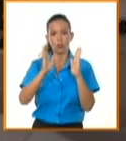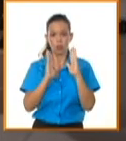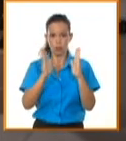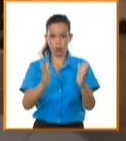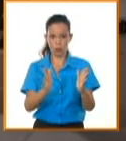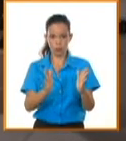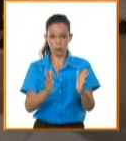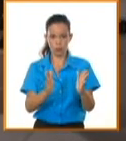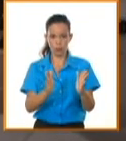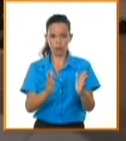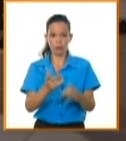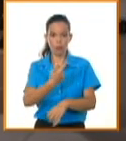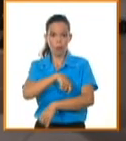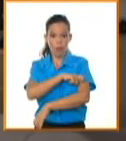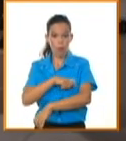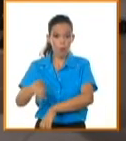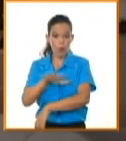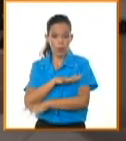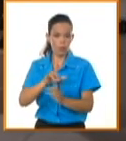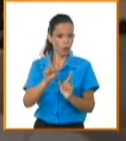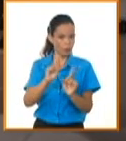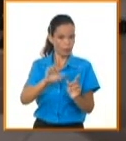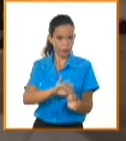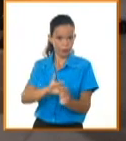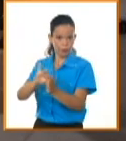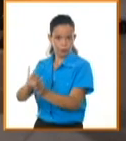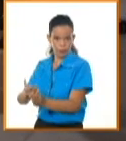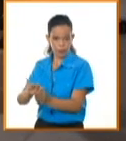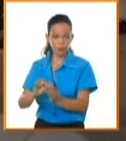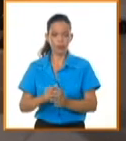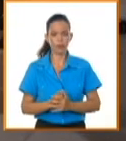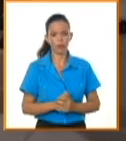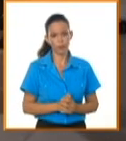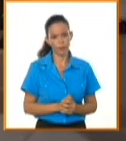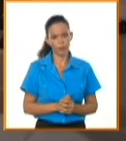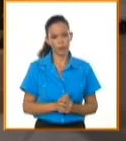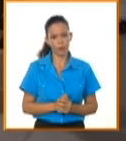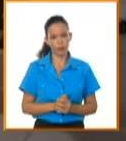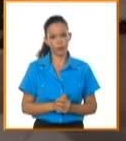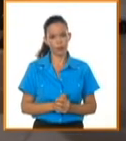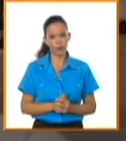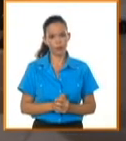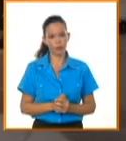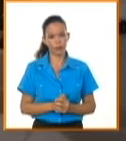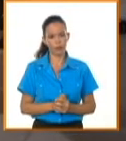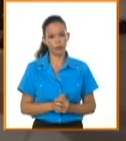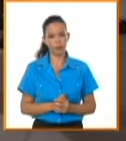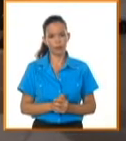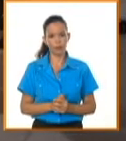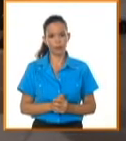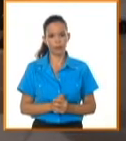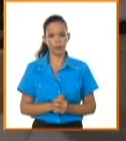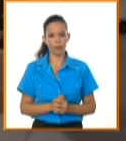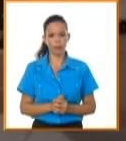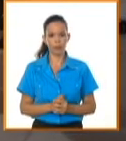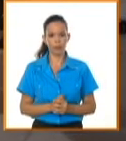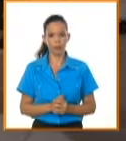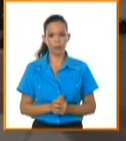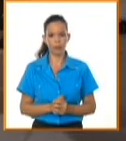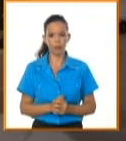la protección sería Injusto Sí sería Injusto que nosotros